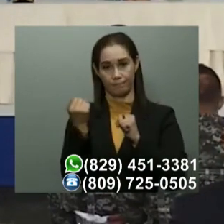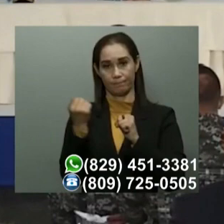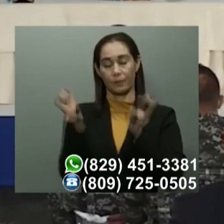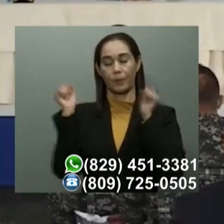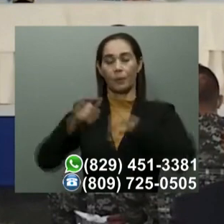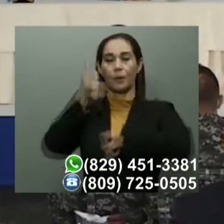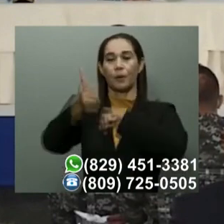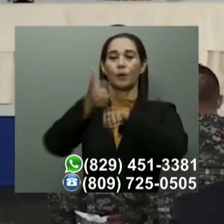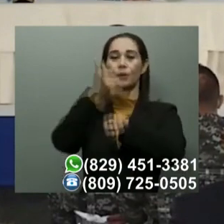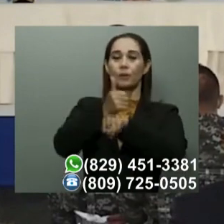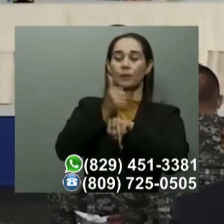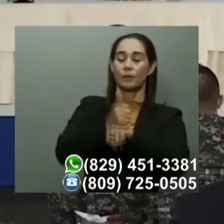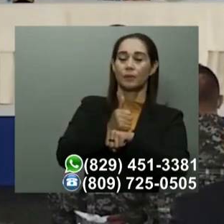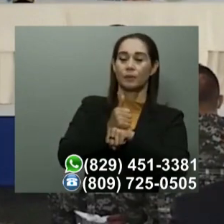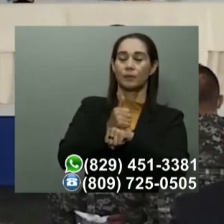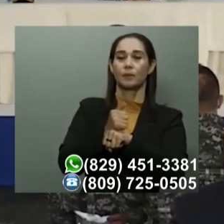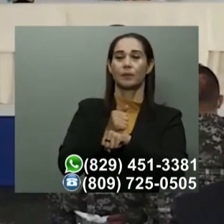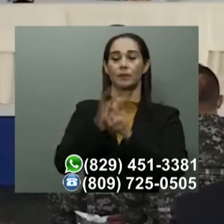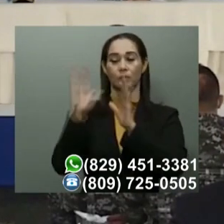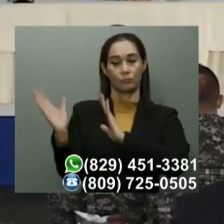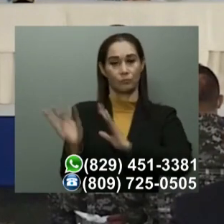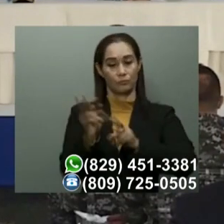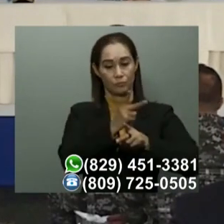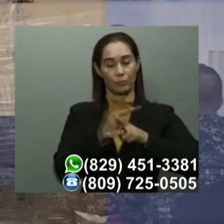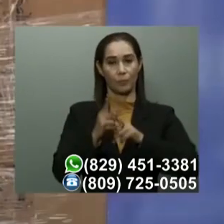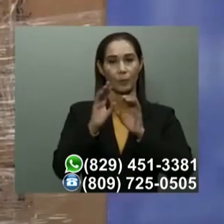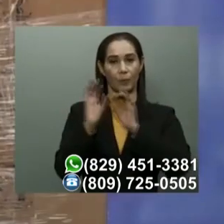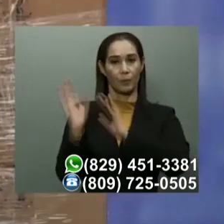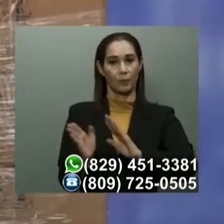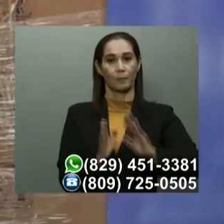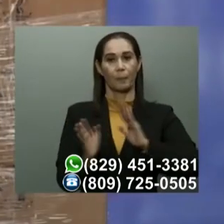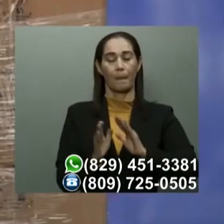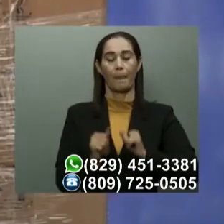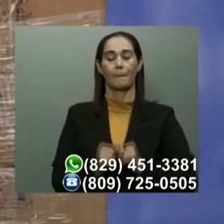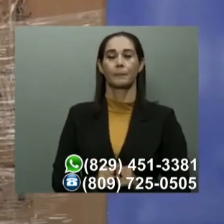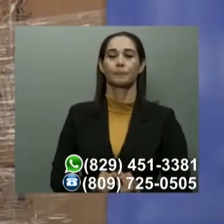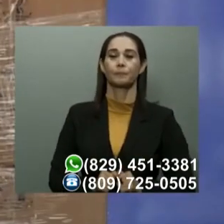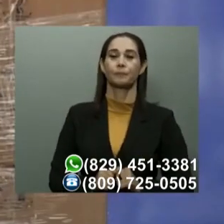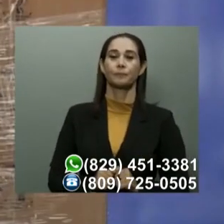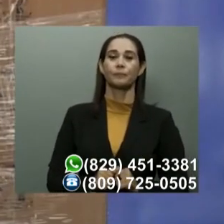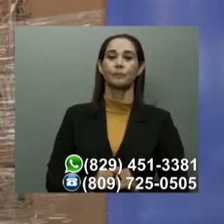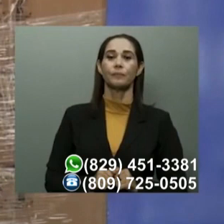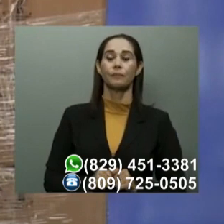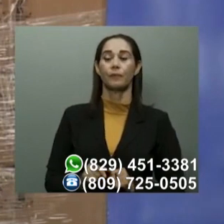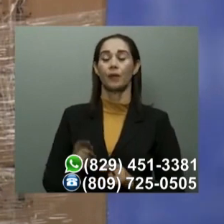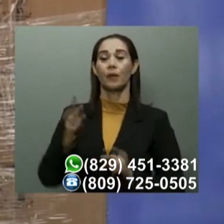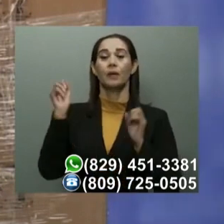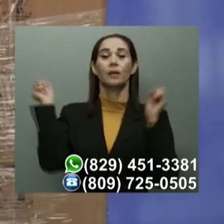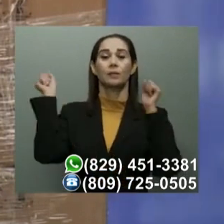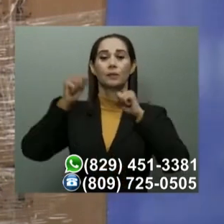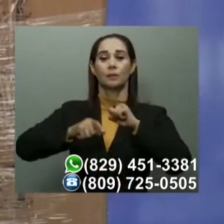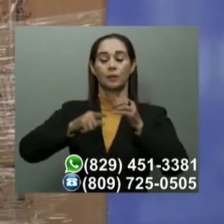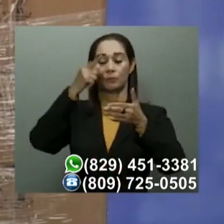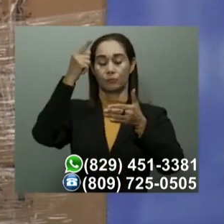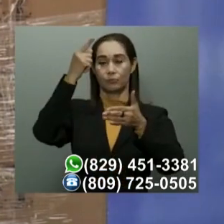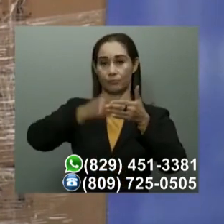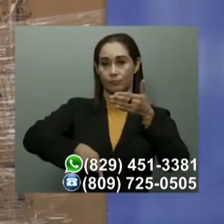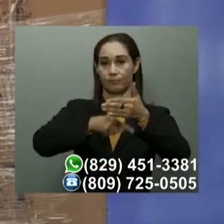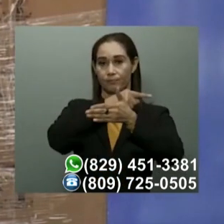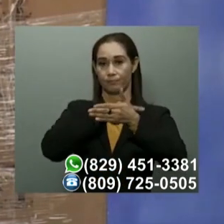y proteger el orden civil democrático eliminando las amenazas de violencia